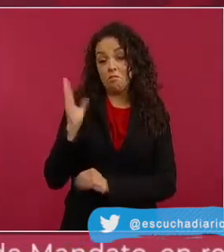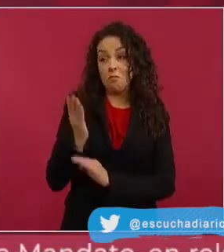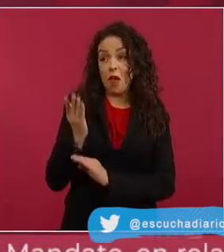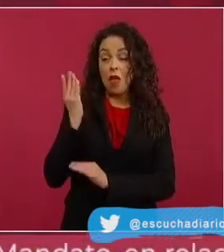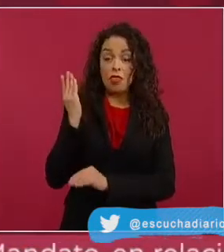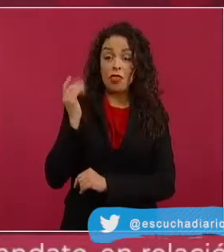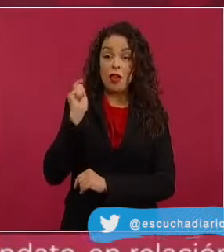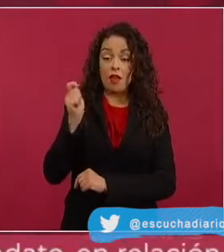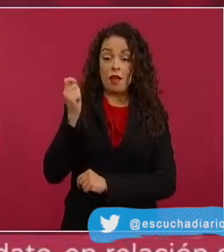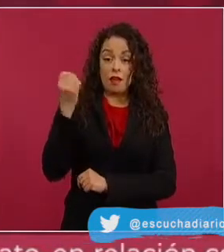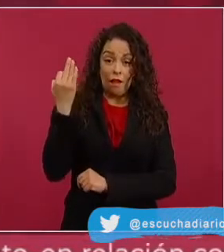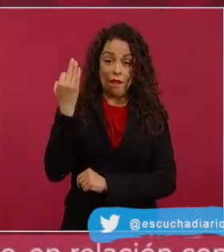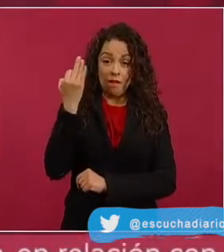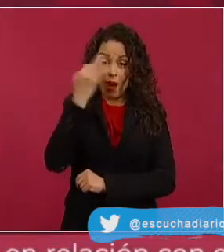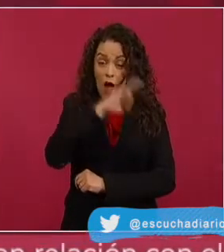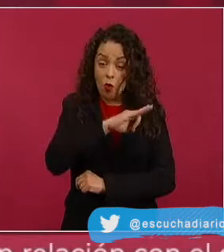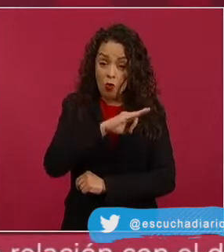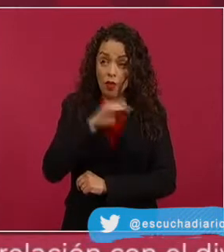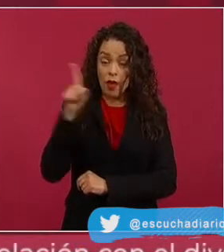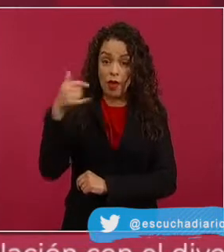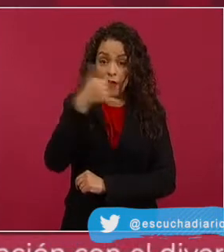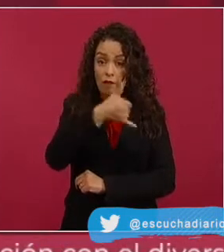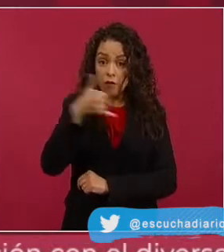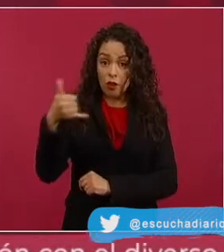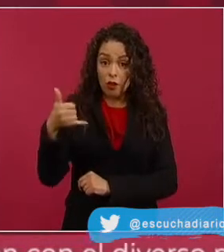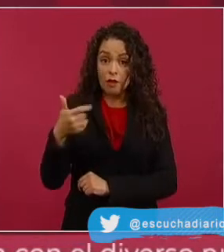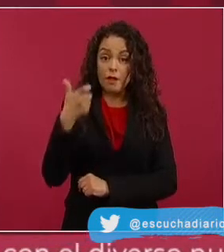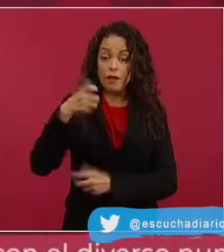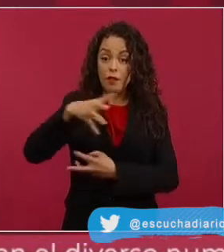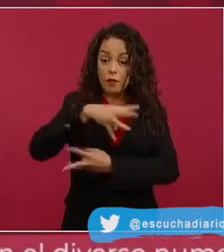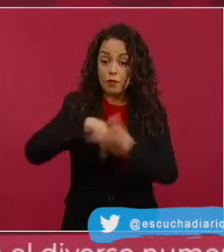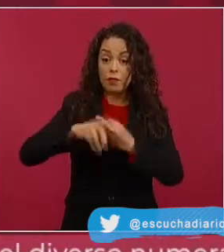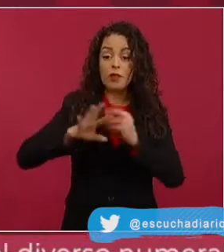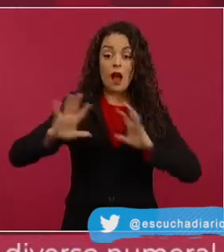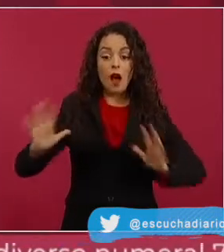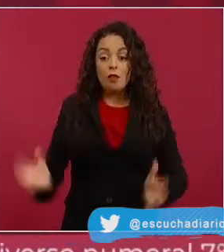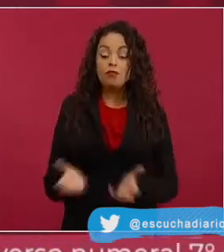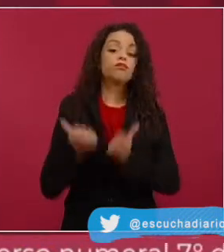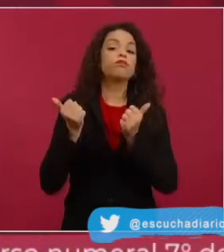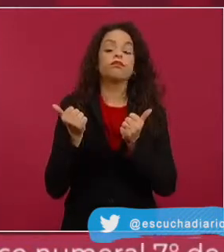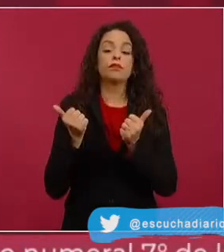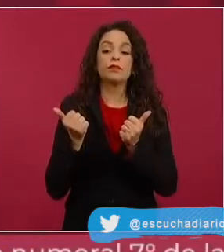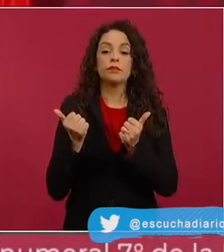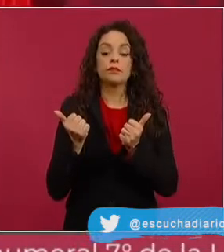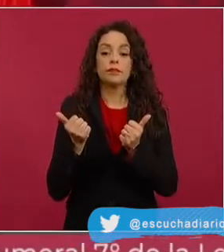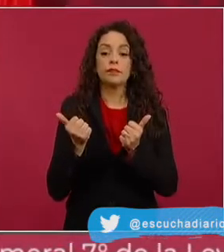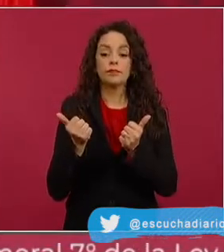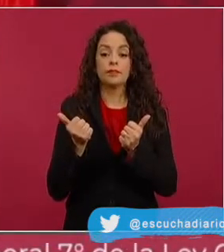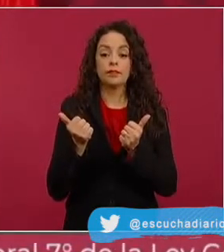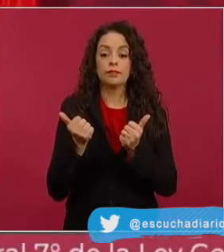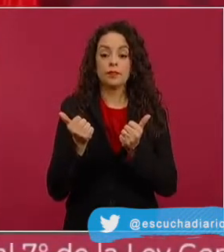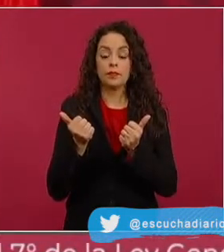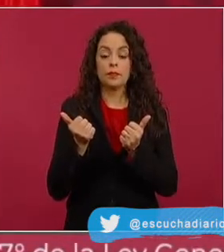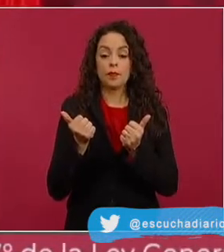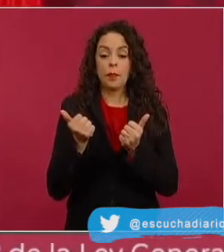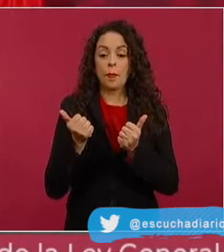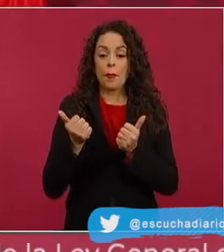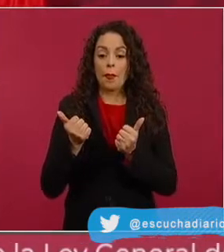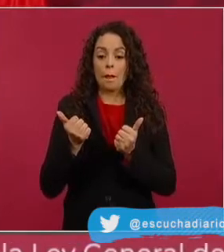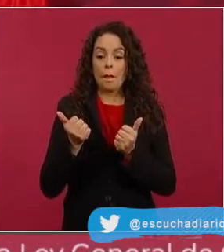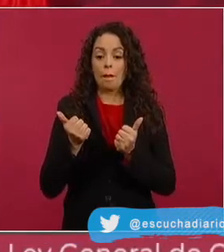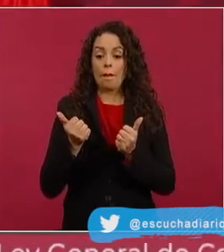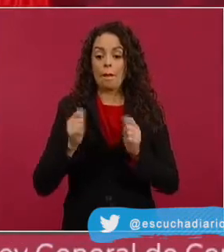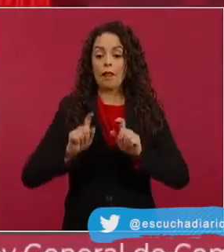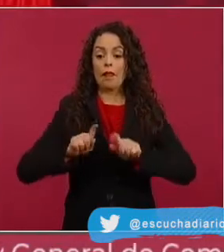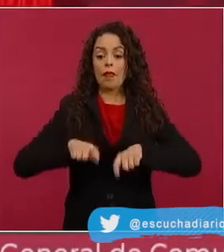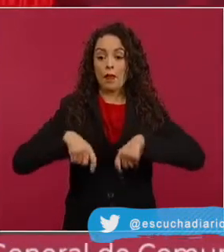con infraestructura científica y tecnología que fortalecerá a la Comisión Nacional de Búsqueda de Personas Desaparecidas.